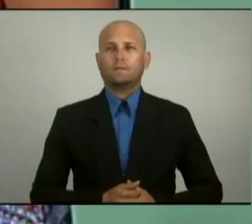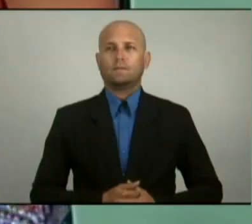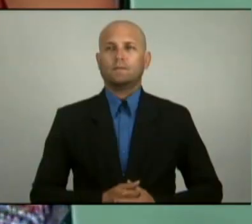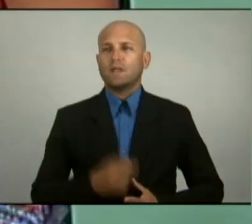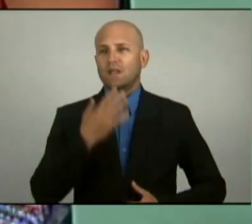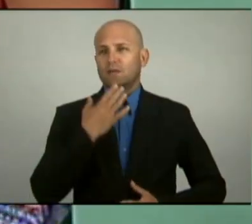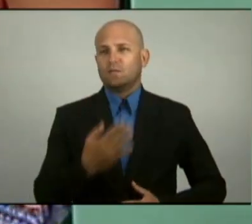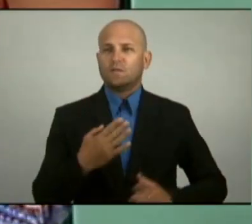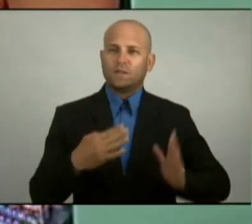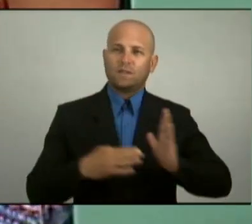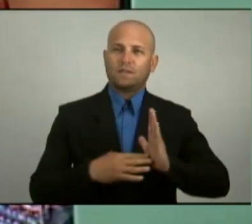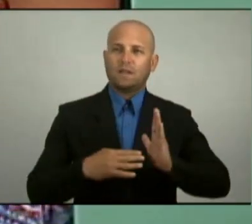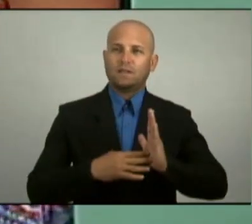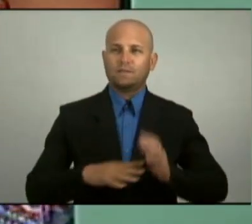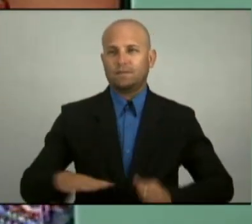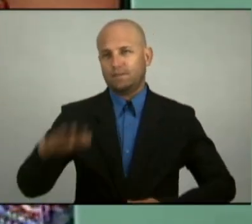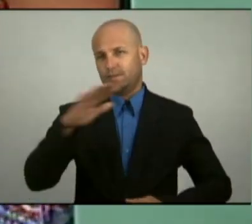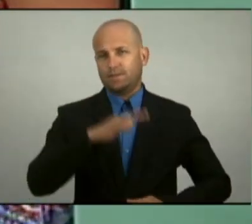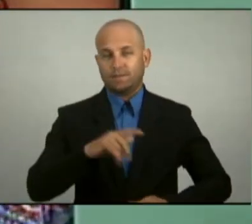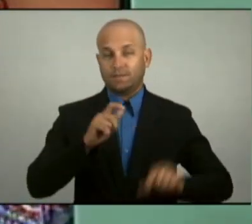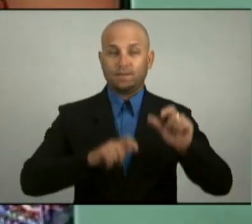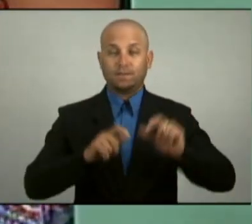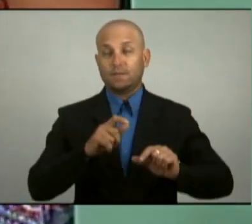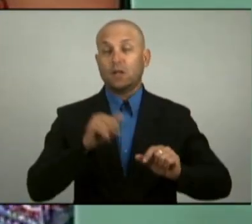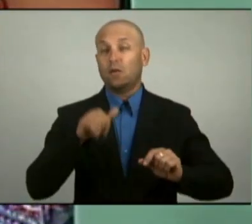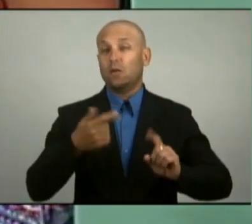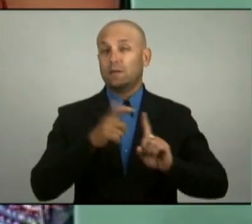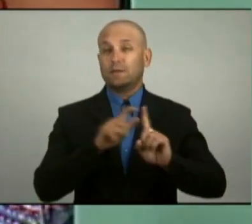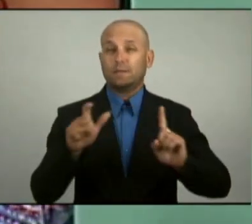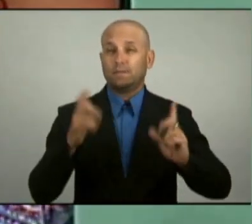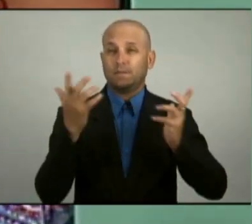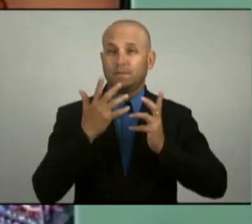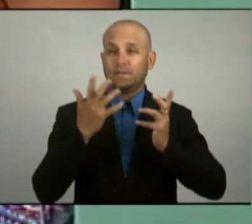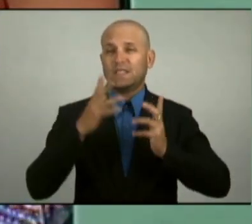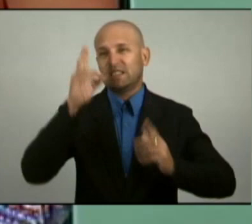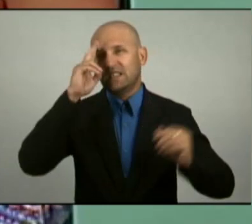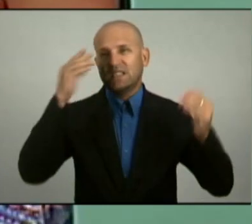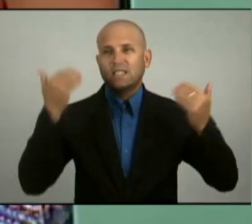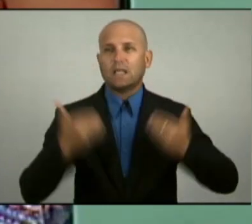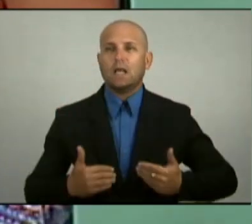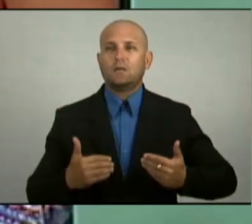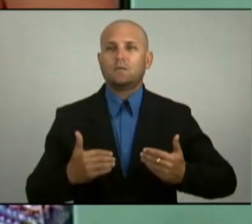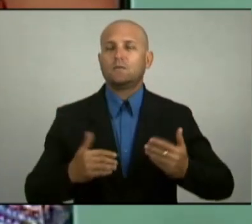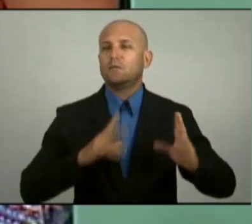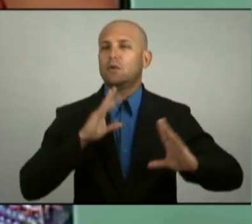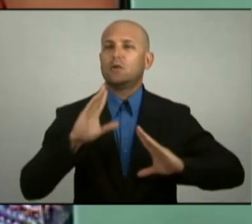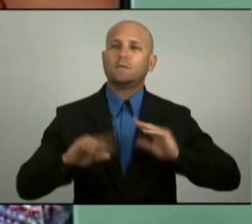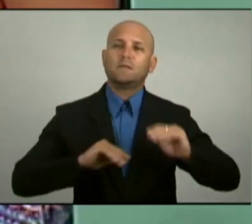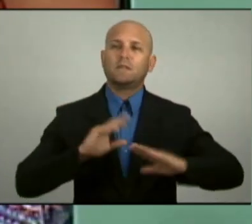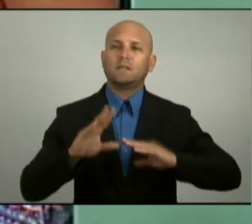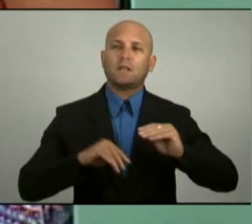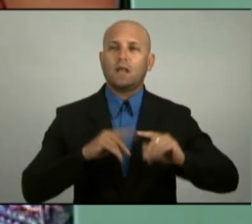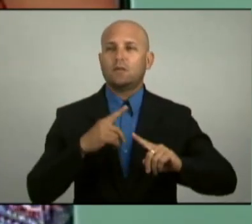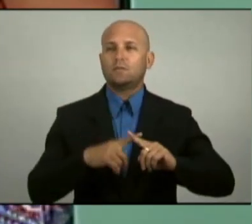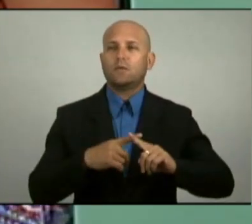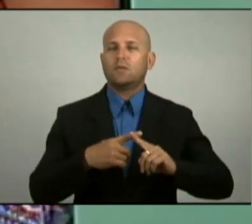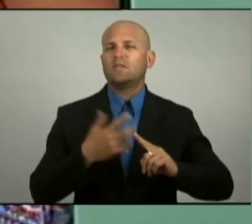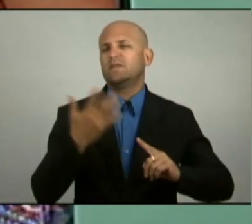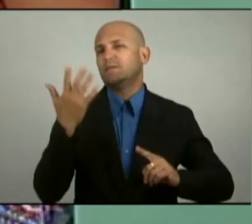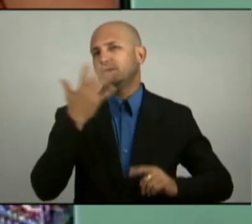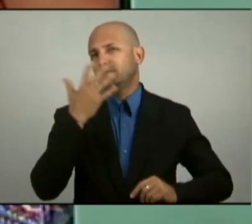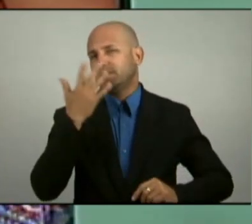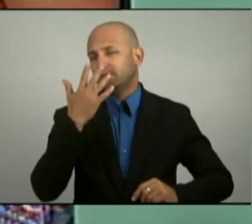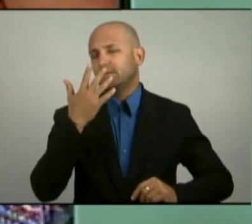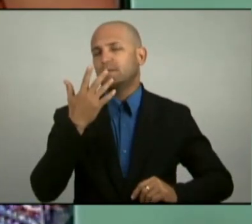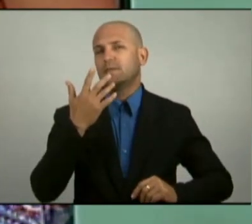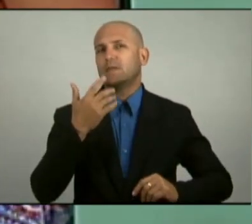Buenas tardes amigos y amigas televidentes hoy en nuestro programa dedicado a temas de salud estaremos conversando acerca de los efectos en la